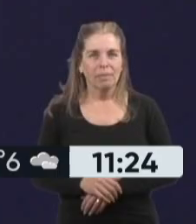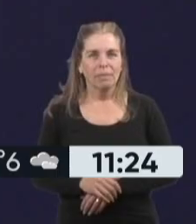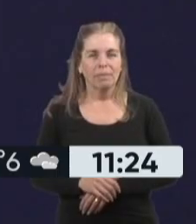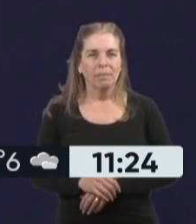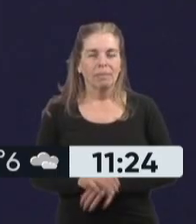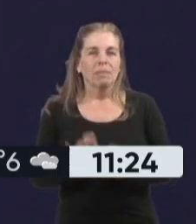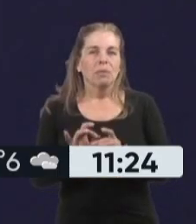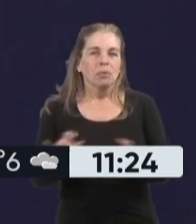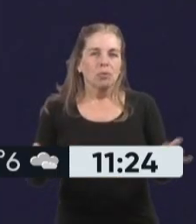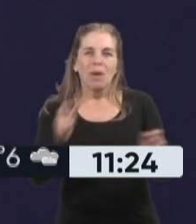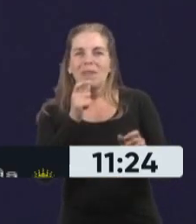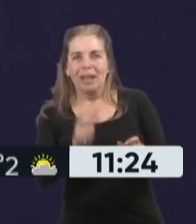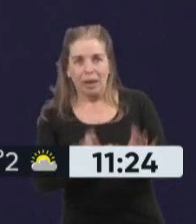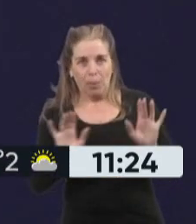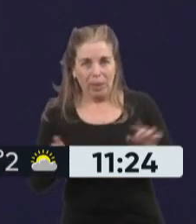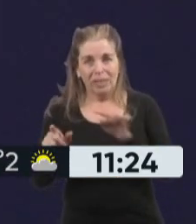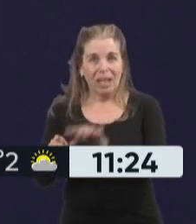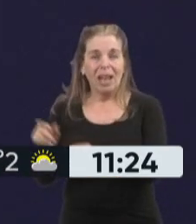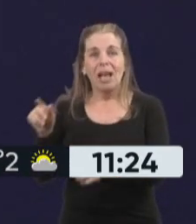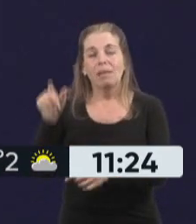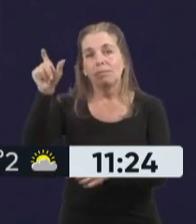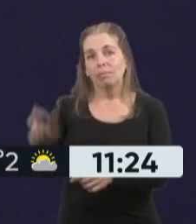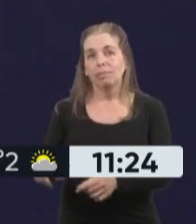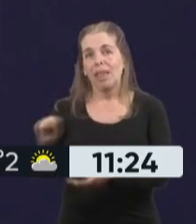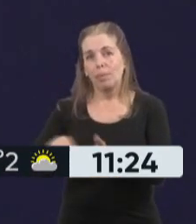simple en la respuesta, fue desestimada.